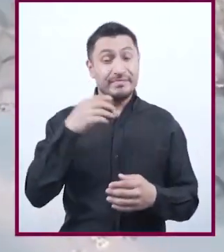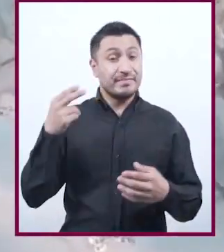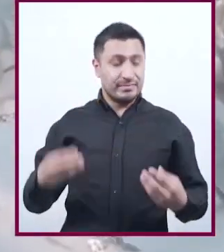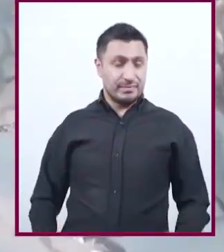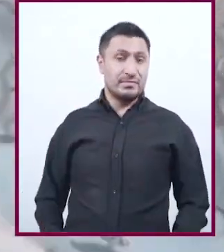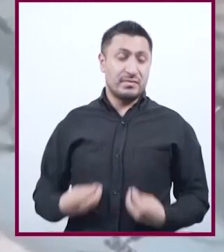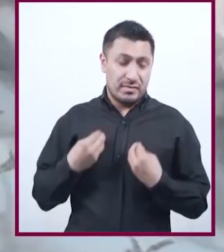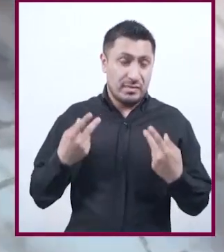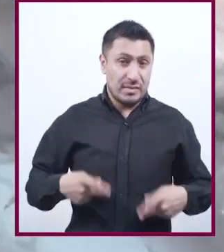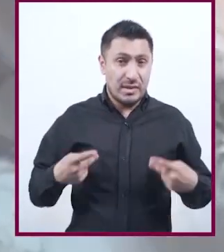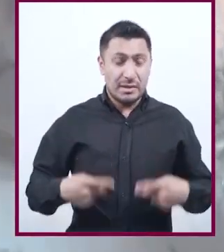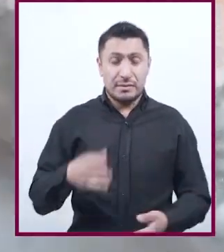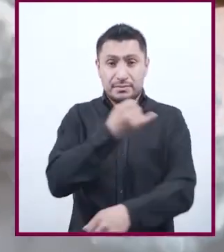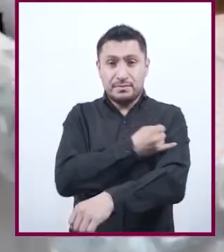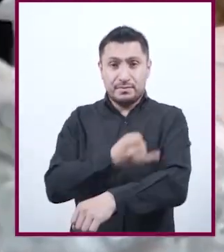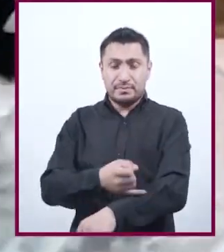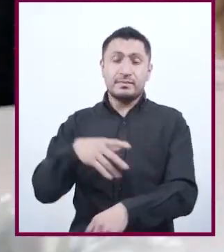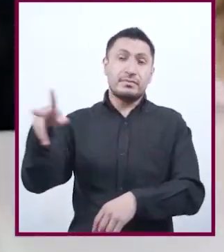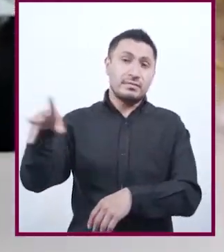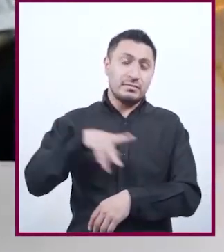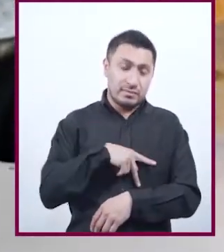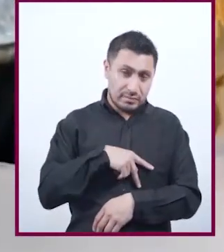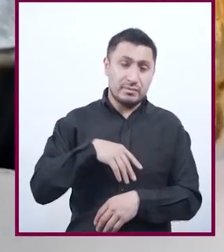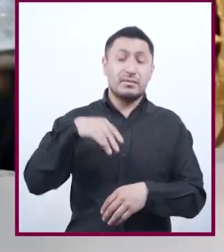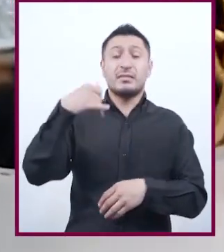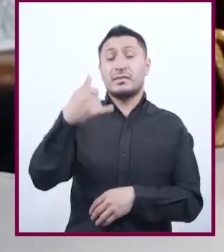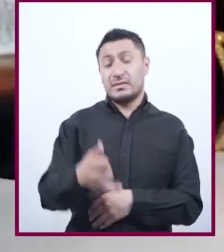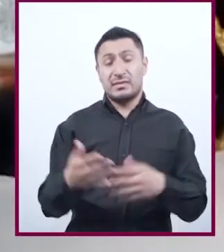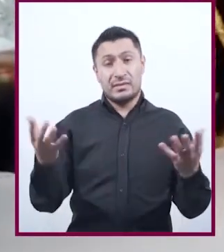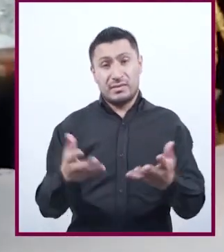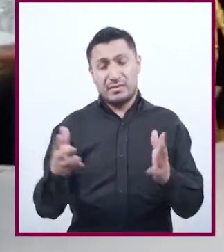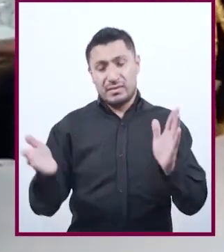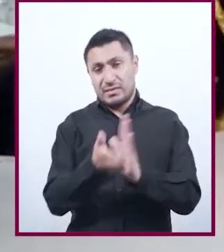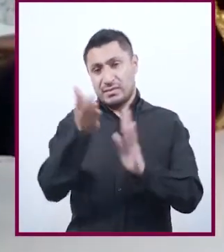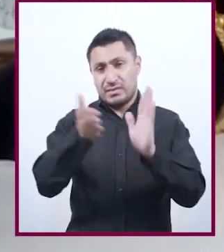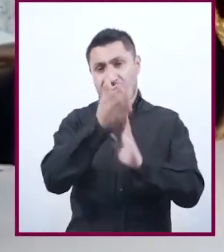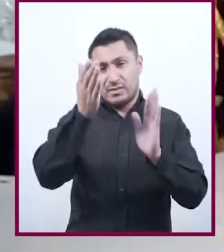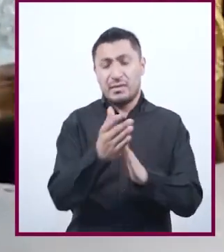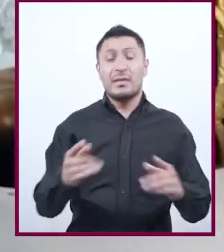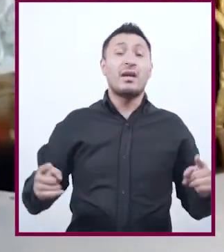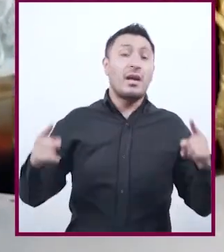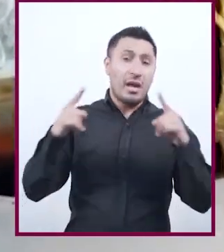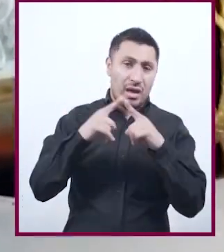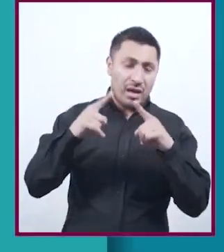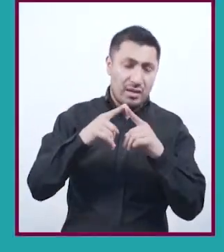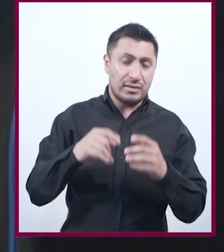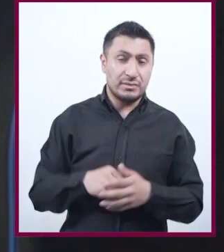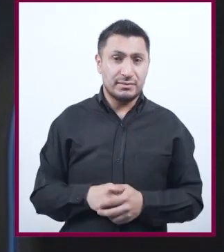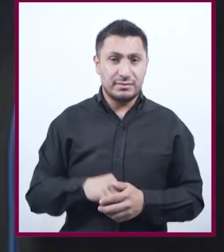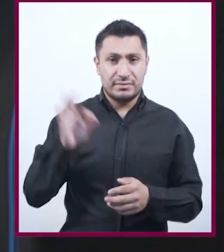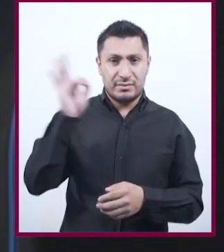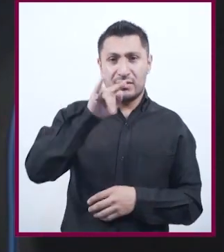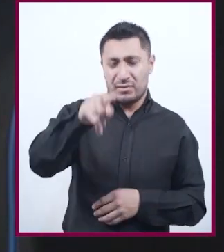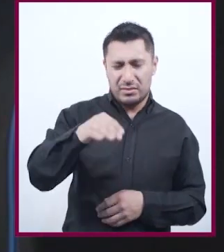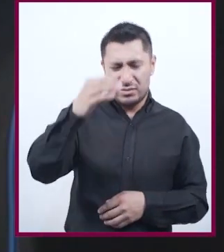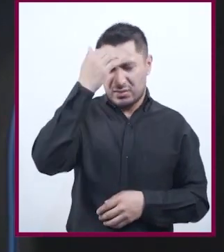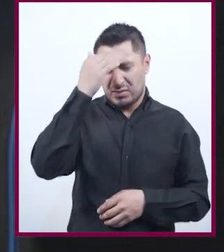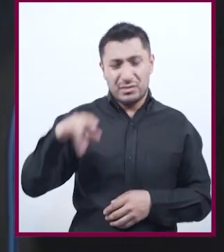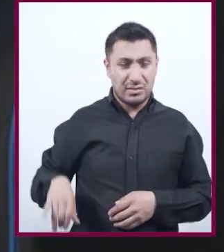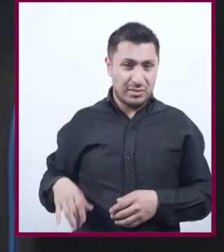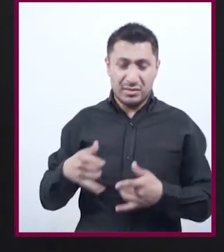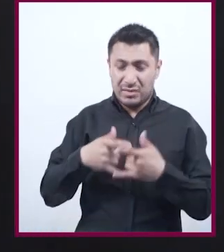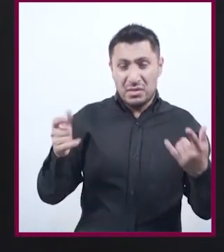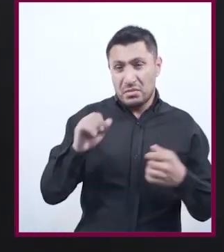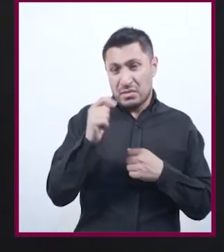habitantes de Iztapalapa la adoptaron como propia y hasta le construyeron una pequeña iglesia. Tal vez te suene esta historia